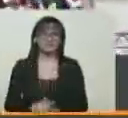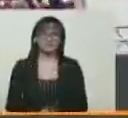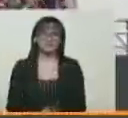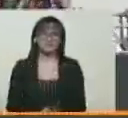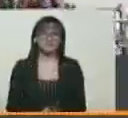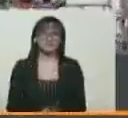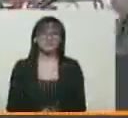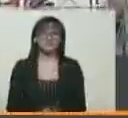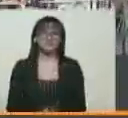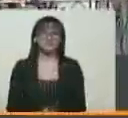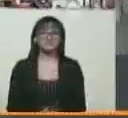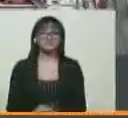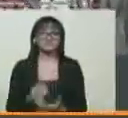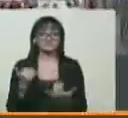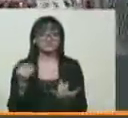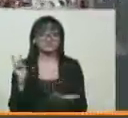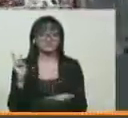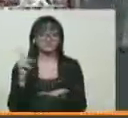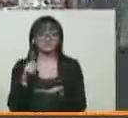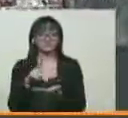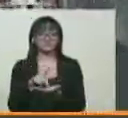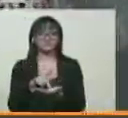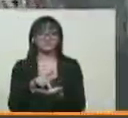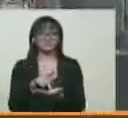Aquí venimos recorriendo